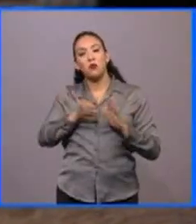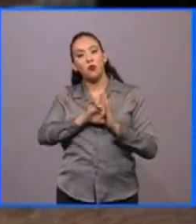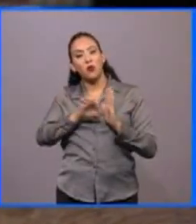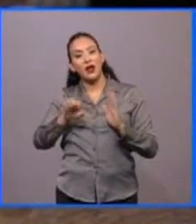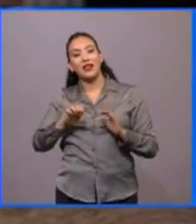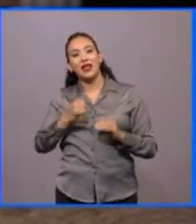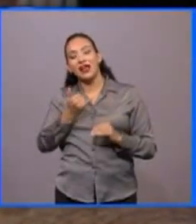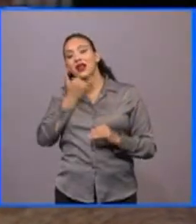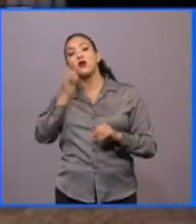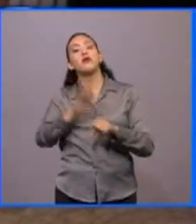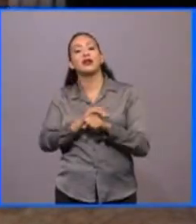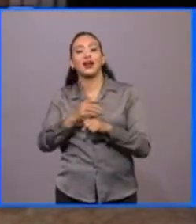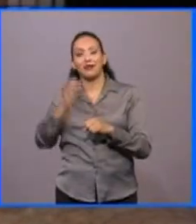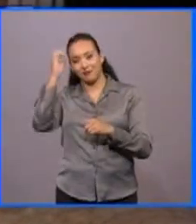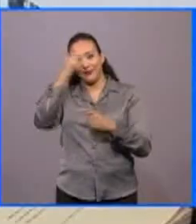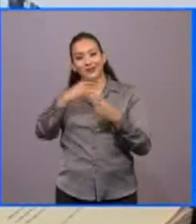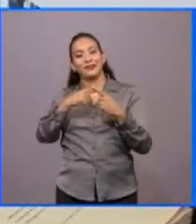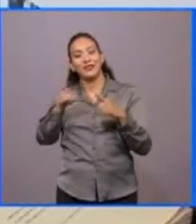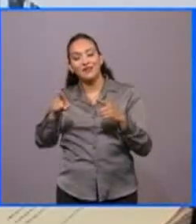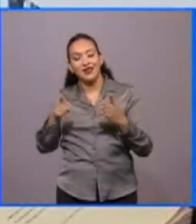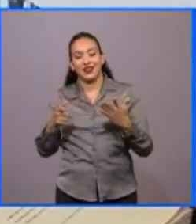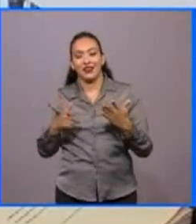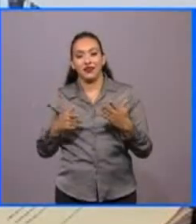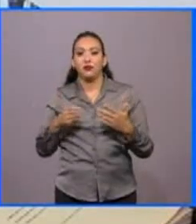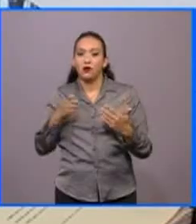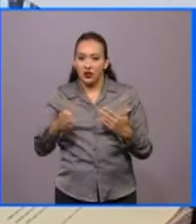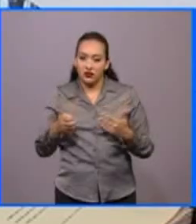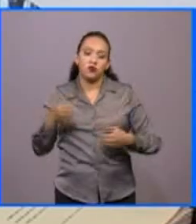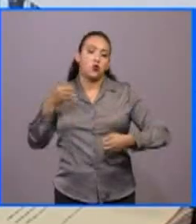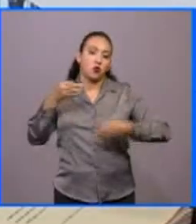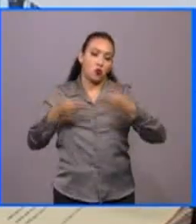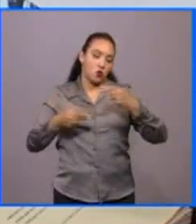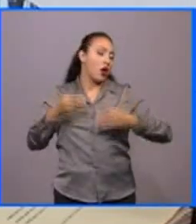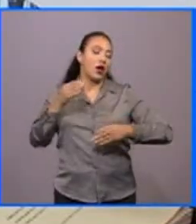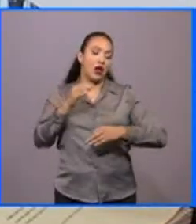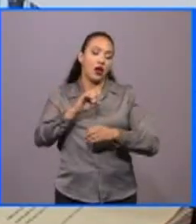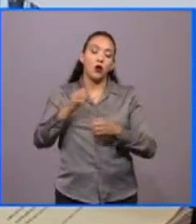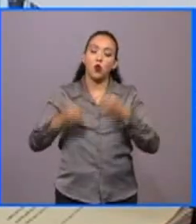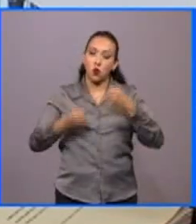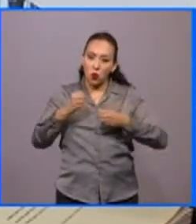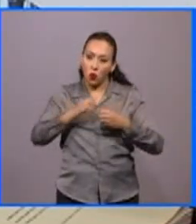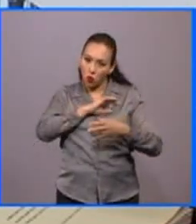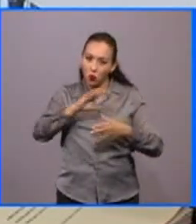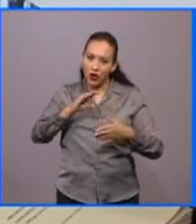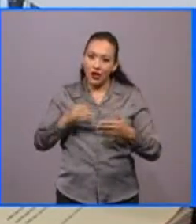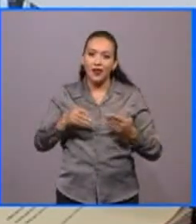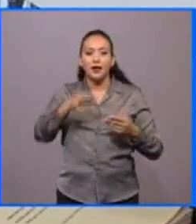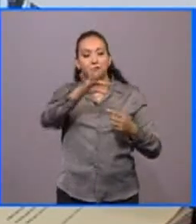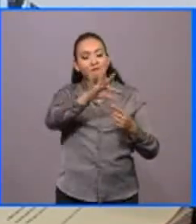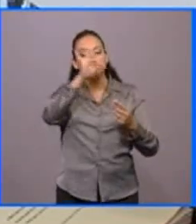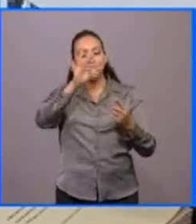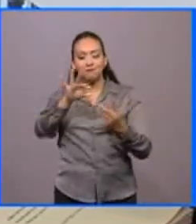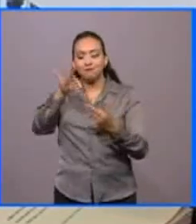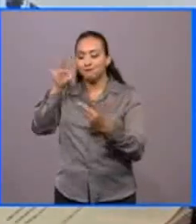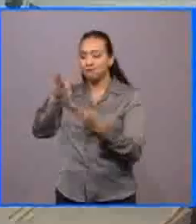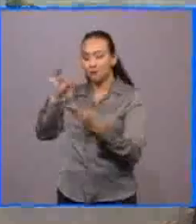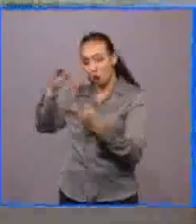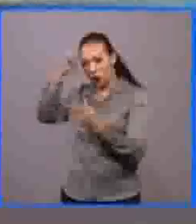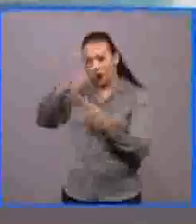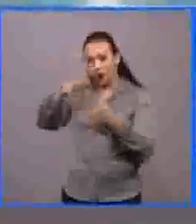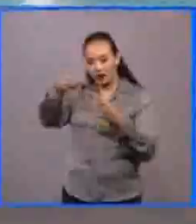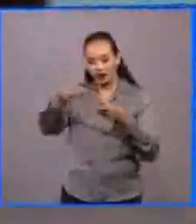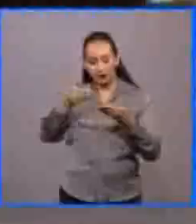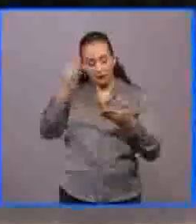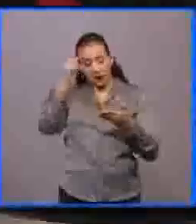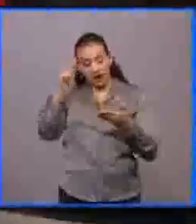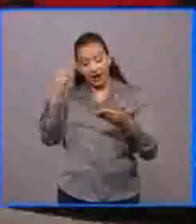sentido diverso, lo que no impide que las personas juzgadoras puedan sustentar sus decisiones en una u otra, siempre que a su consideración